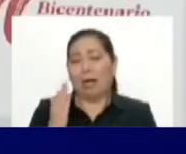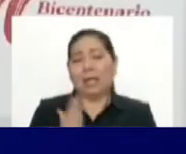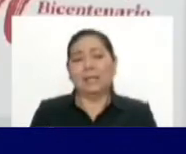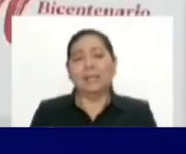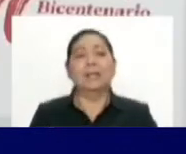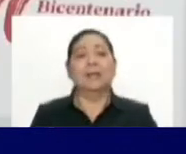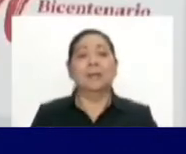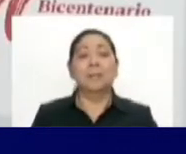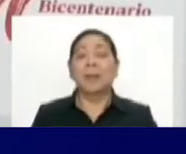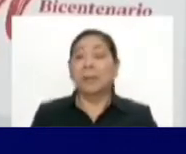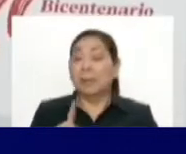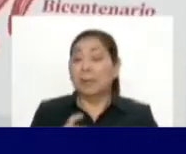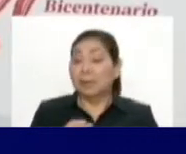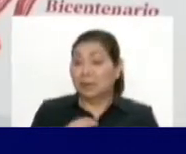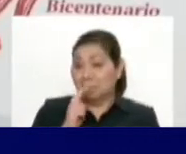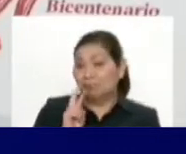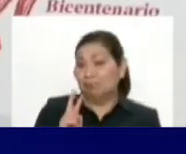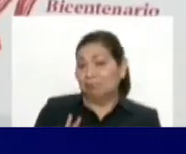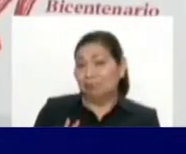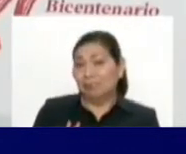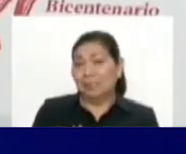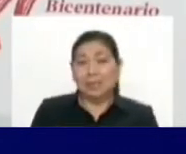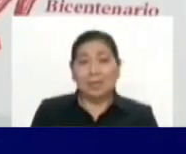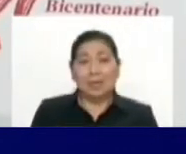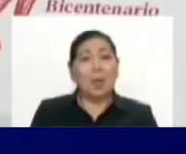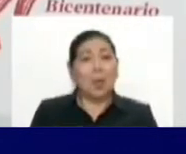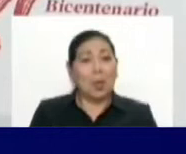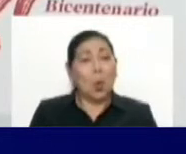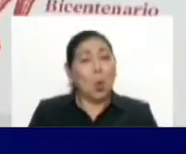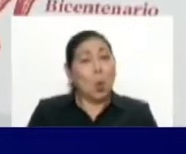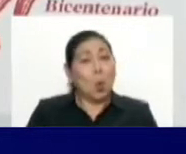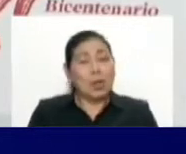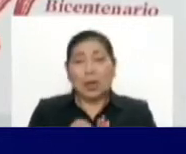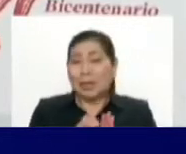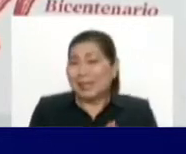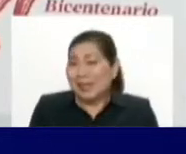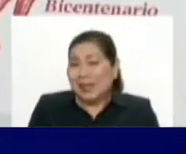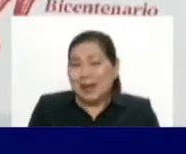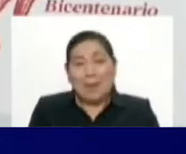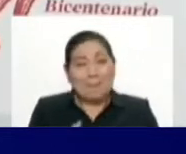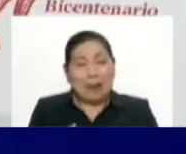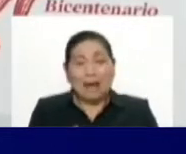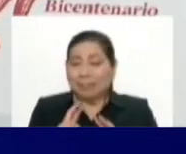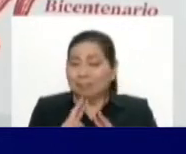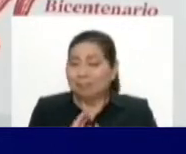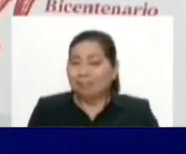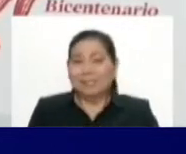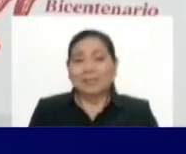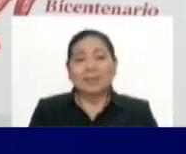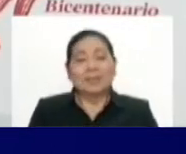Es la primera vez que por lo menos yo veo que alguien acuda a la justicia constitucional para analizar